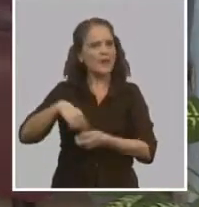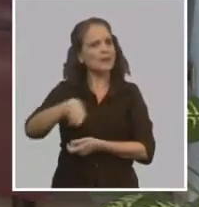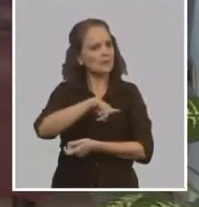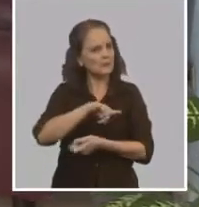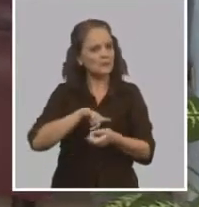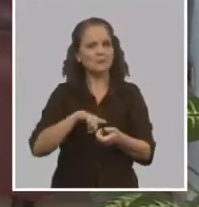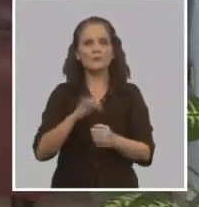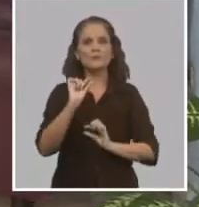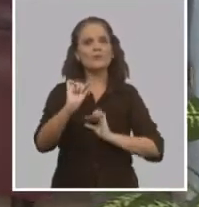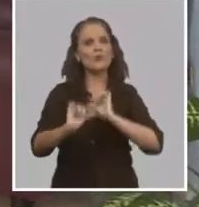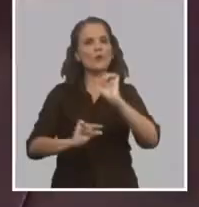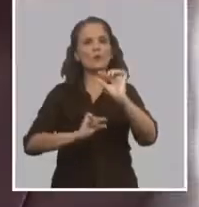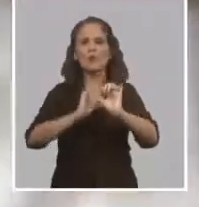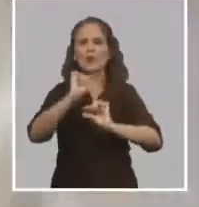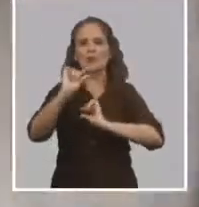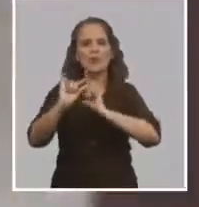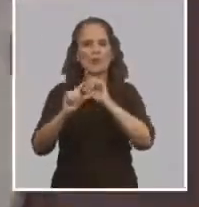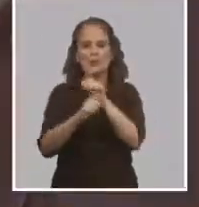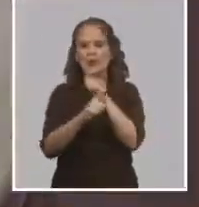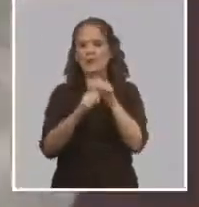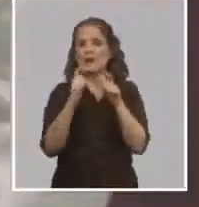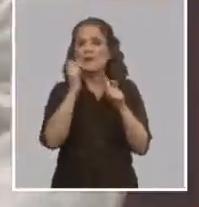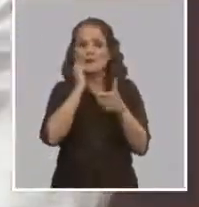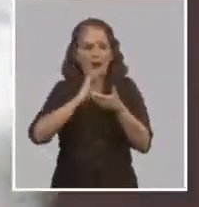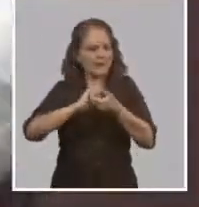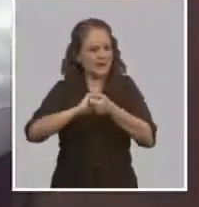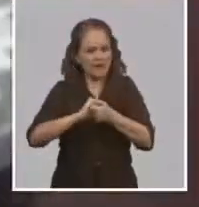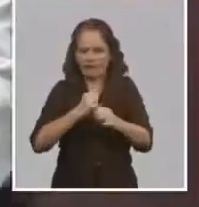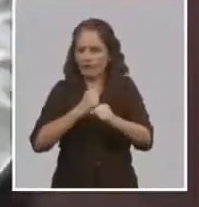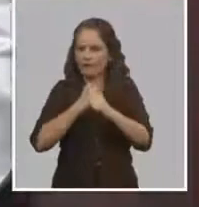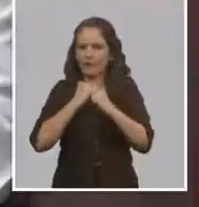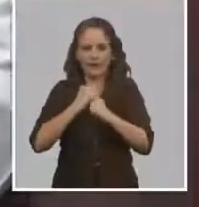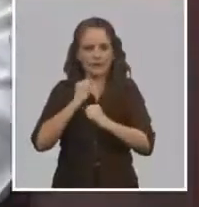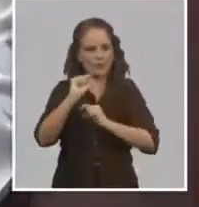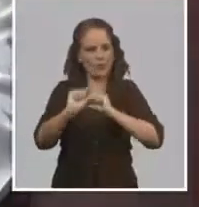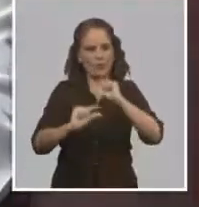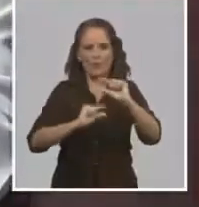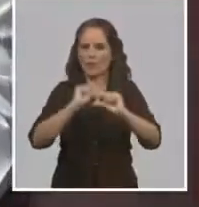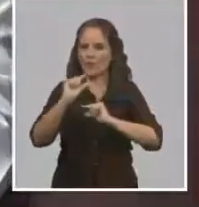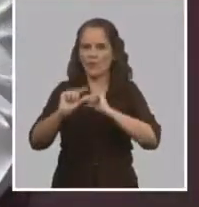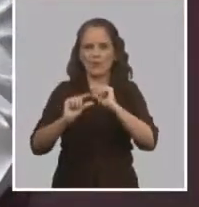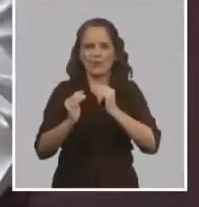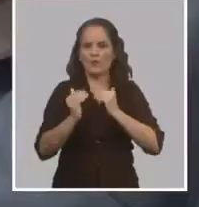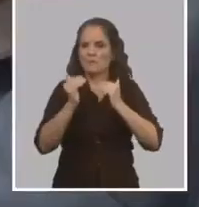ha ido incrementando durante los años. El desarrollo de esta especialidad